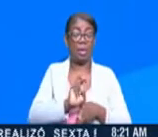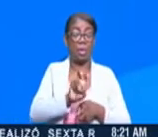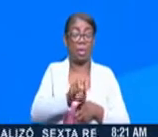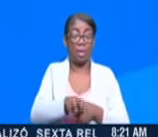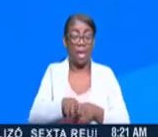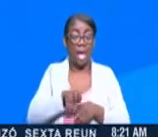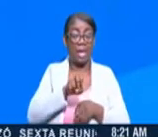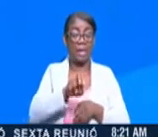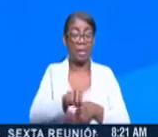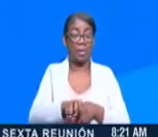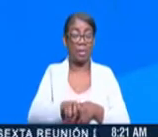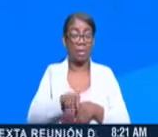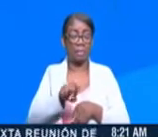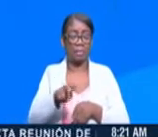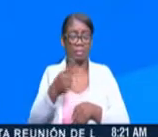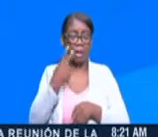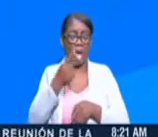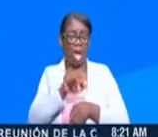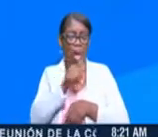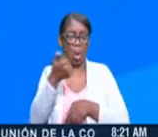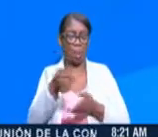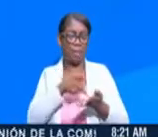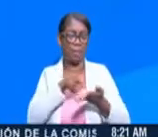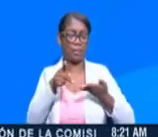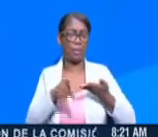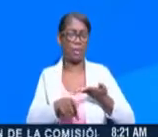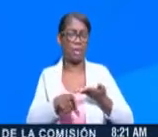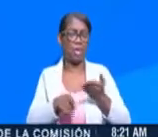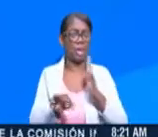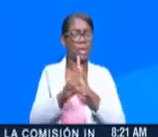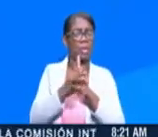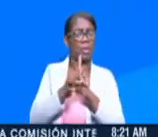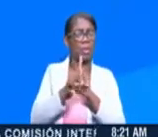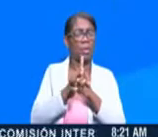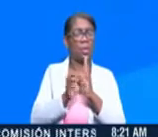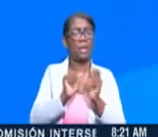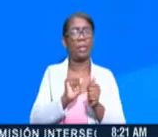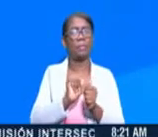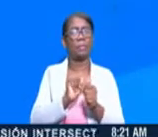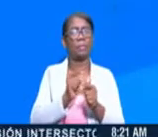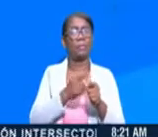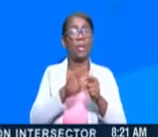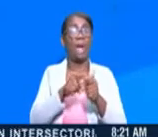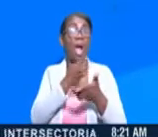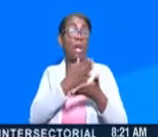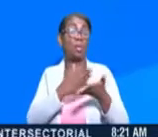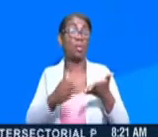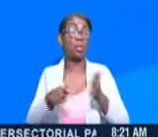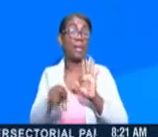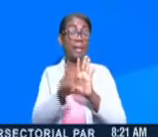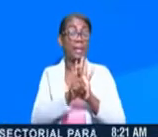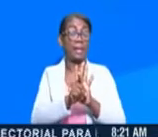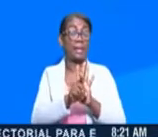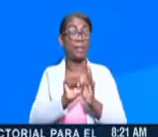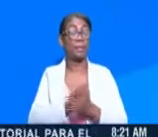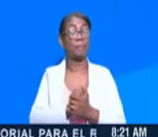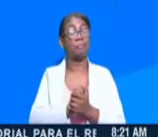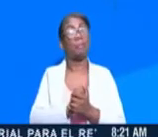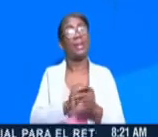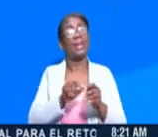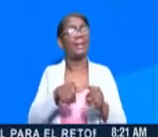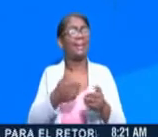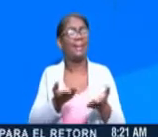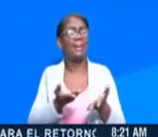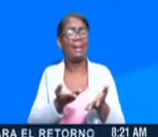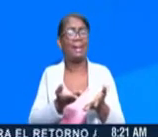se ve más tentado por otras profesiones o por el tema tecnológico, por algunas profesiones como el derecho. Sin embargo, ¿qué